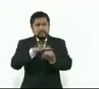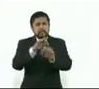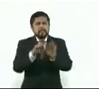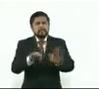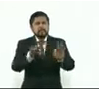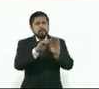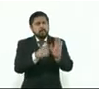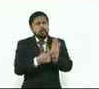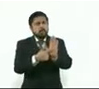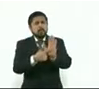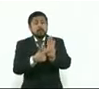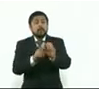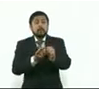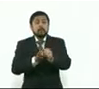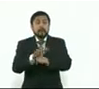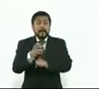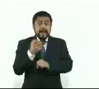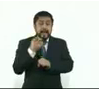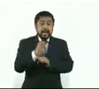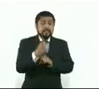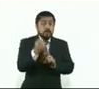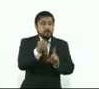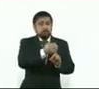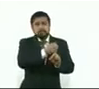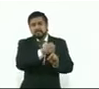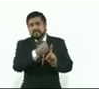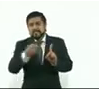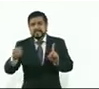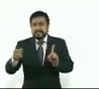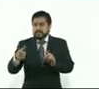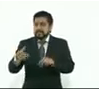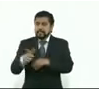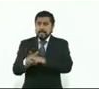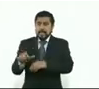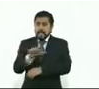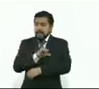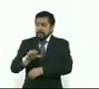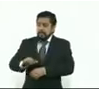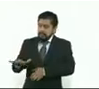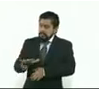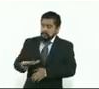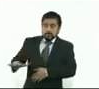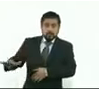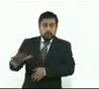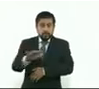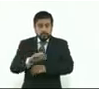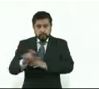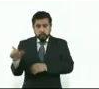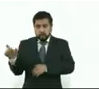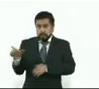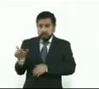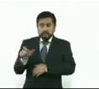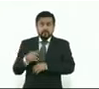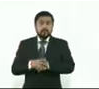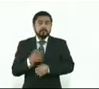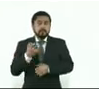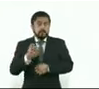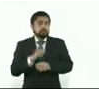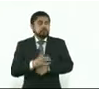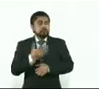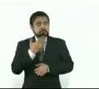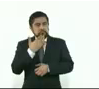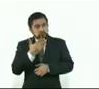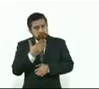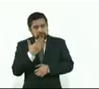total por parte de la alcaldía de Xochimilco y que saludamos esta iniciativa